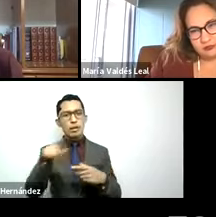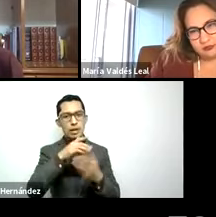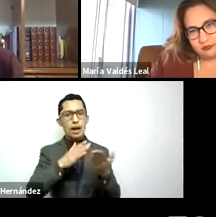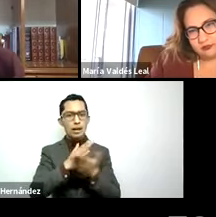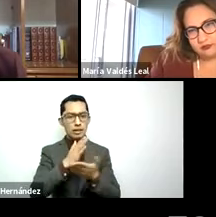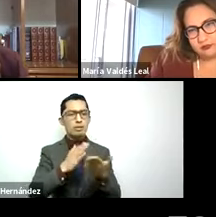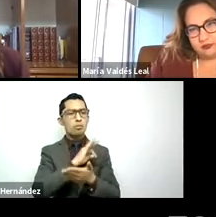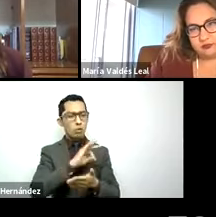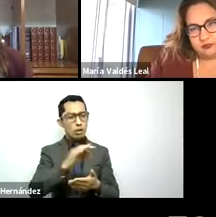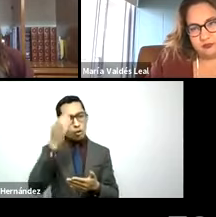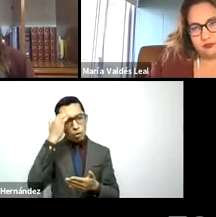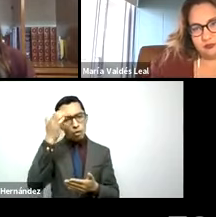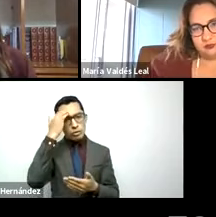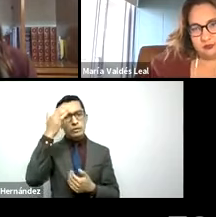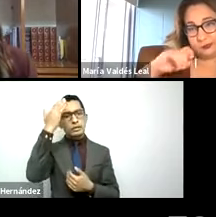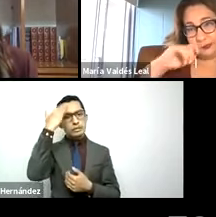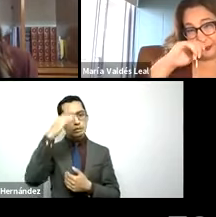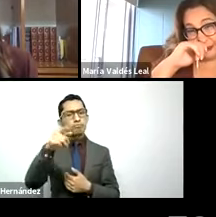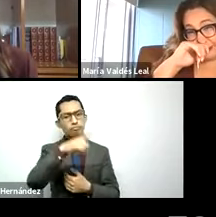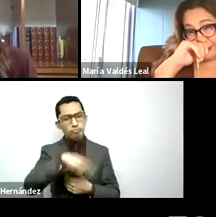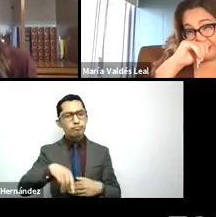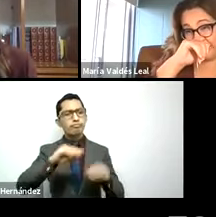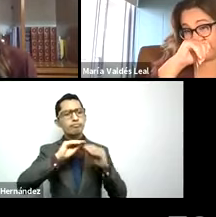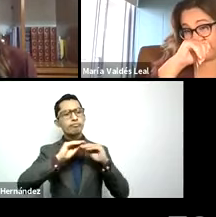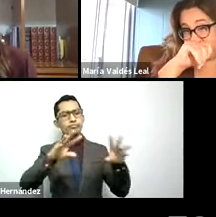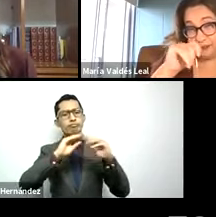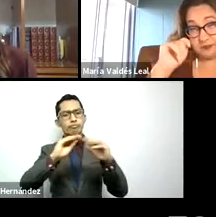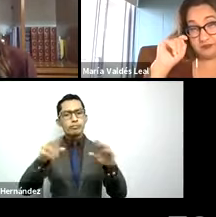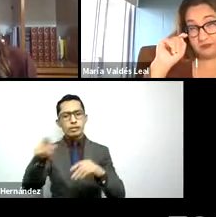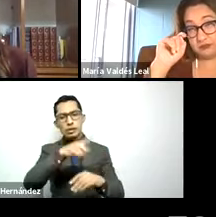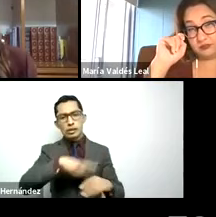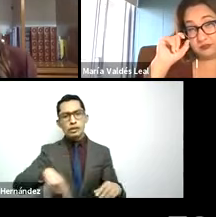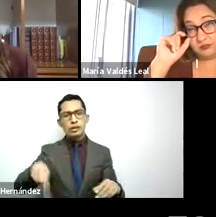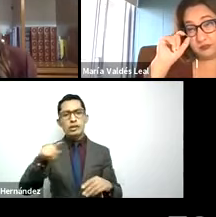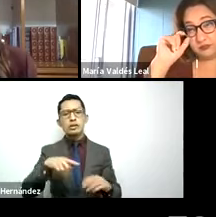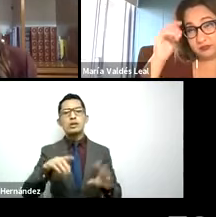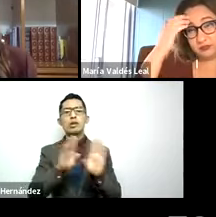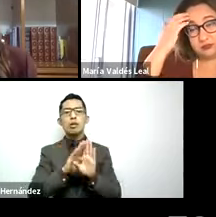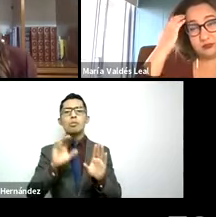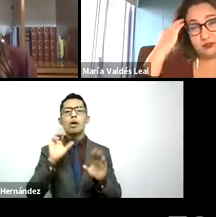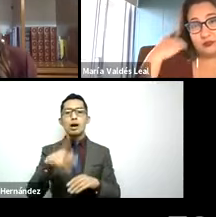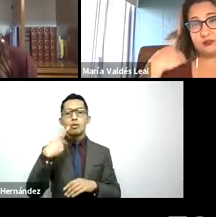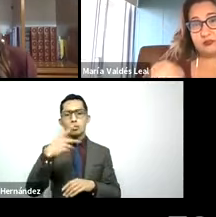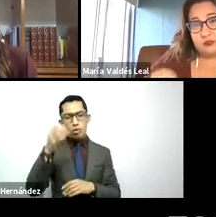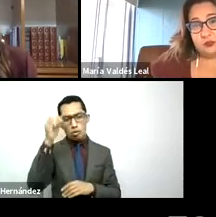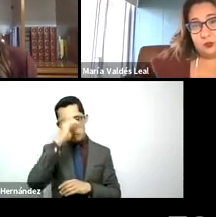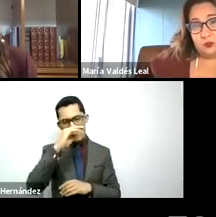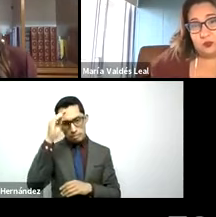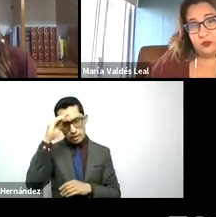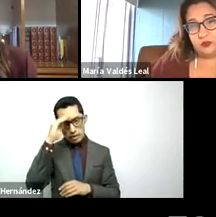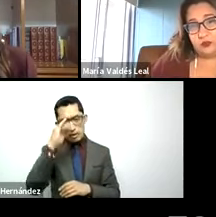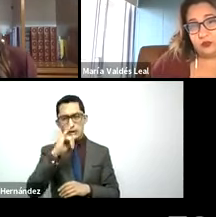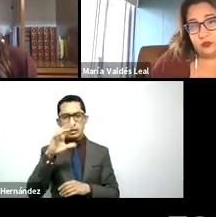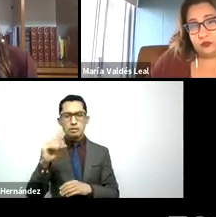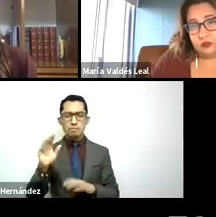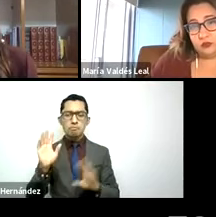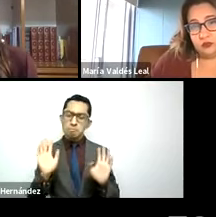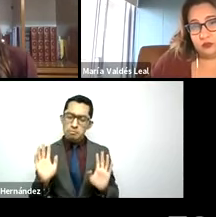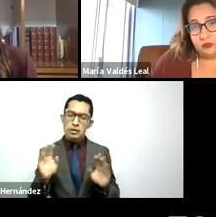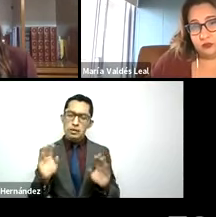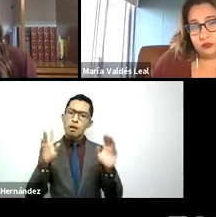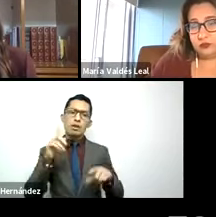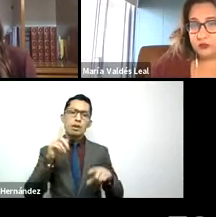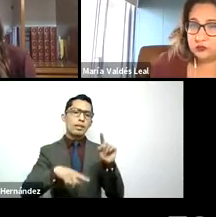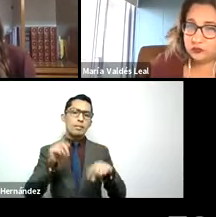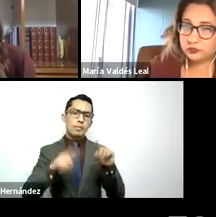precedentes para que puedan conocerlos y demás. Ya el grado de obligatoriedad de algún criterio en específico o no, pues claro que depende